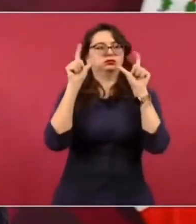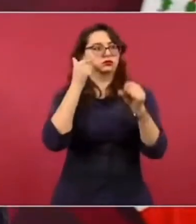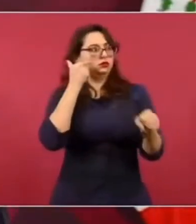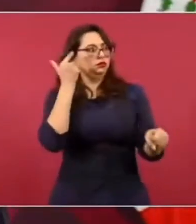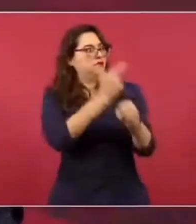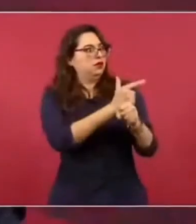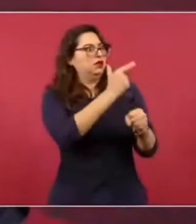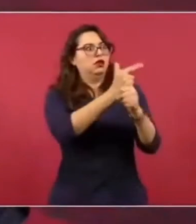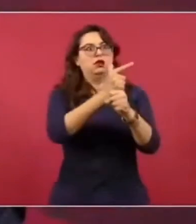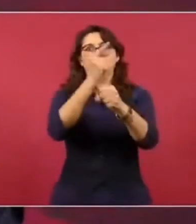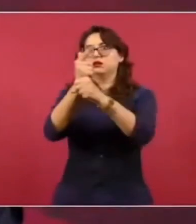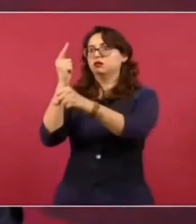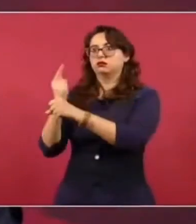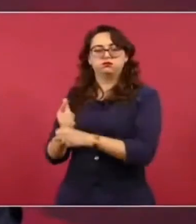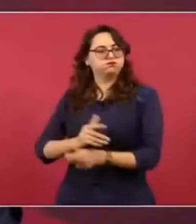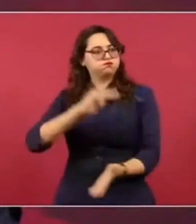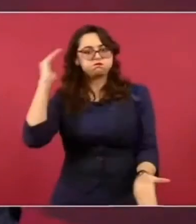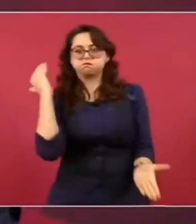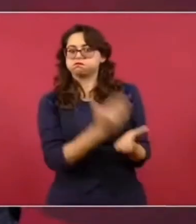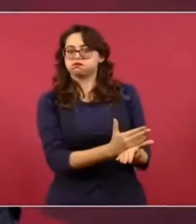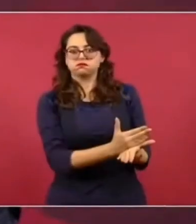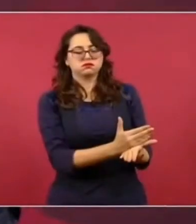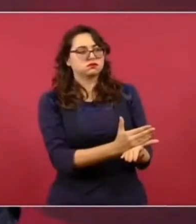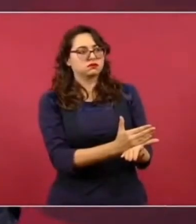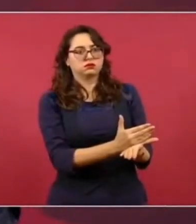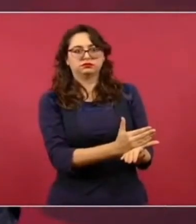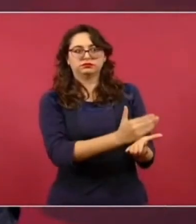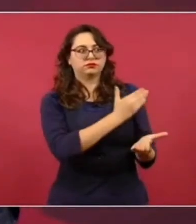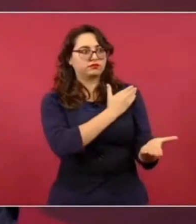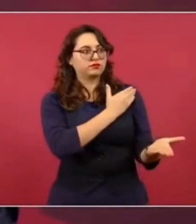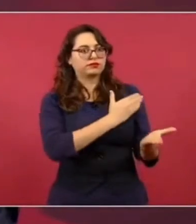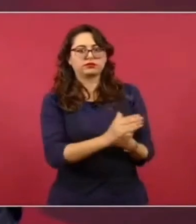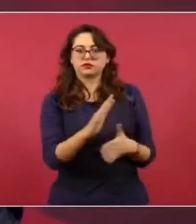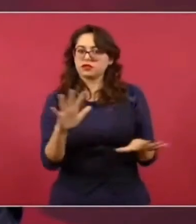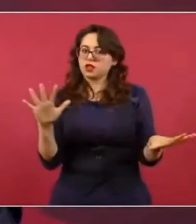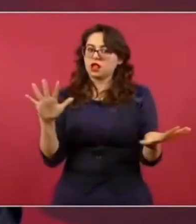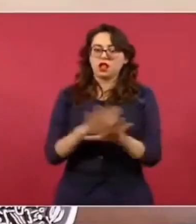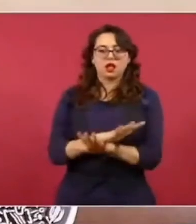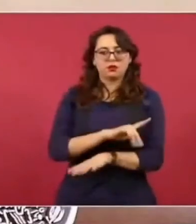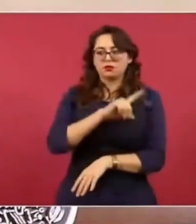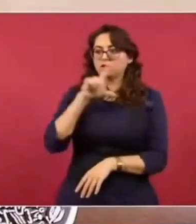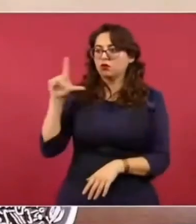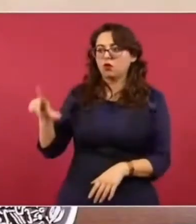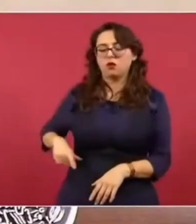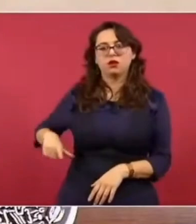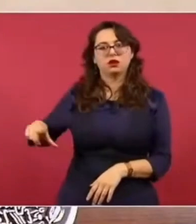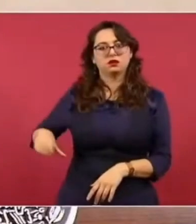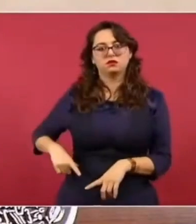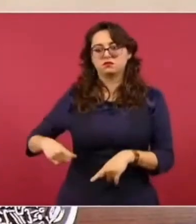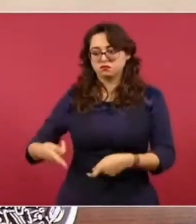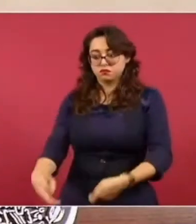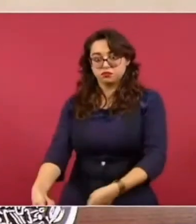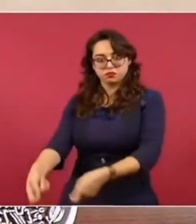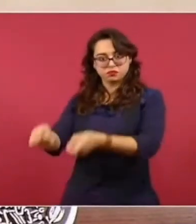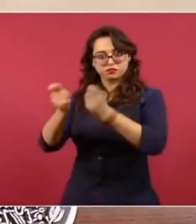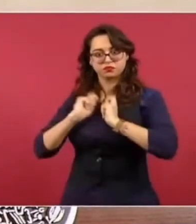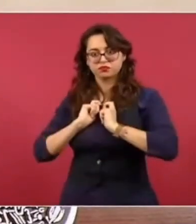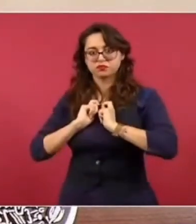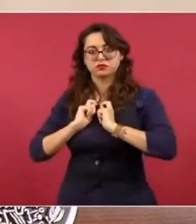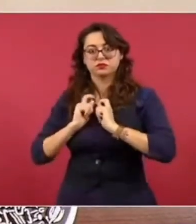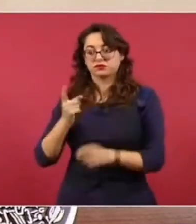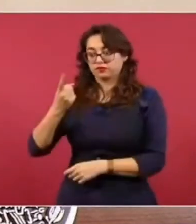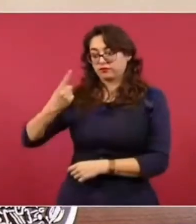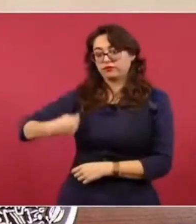y freno a la privatización